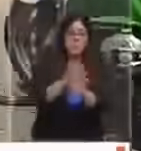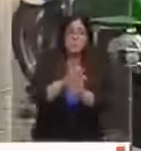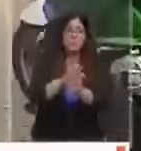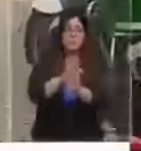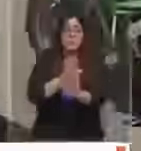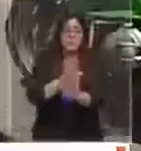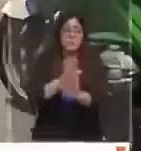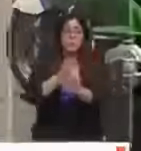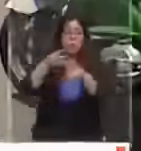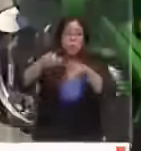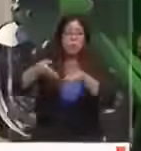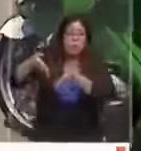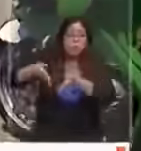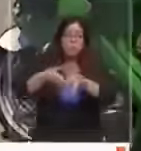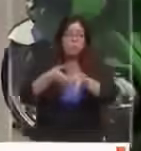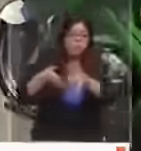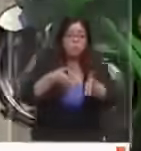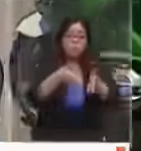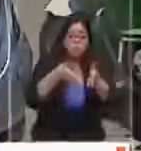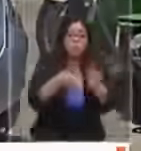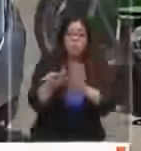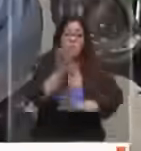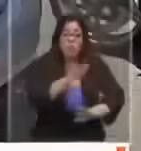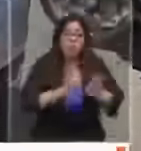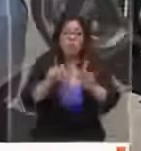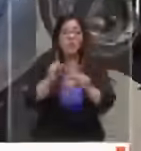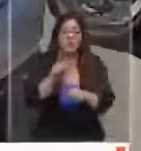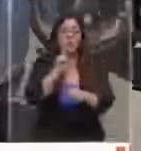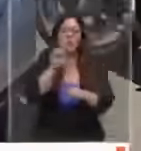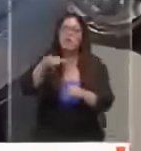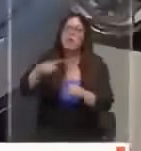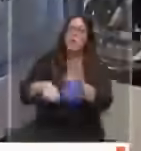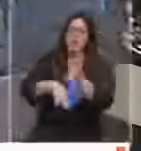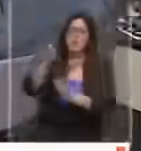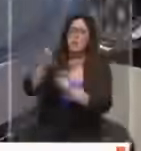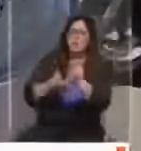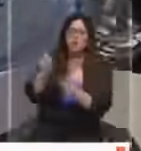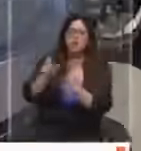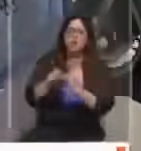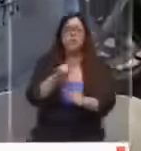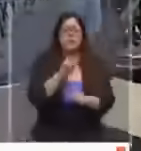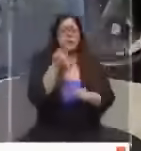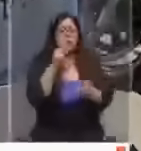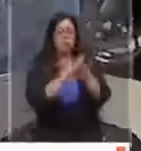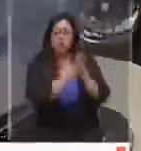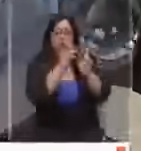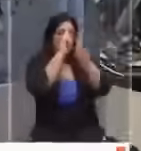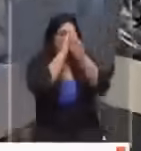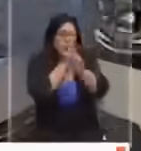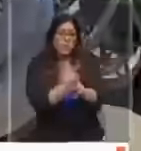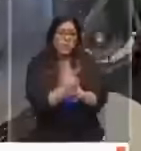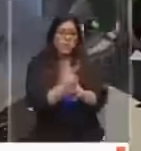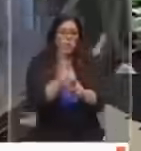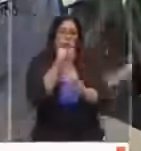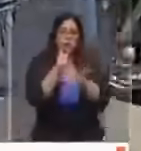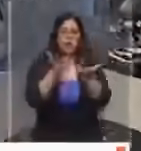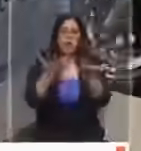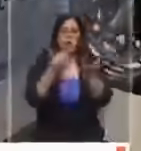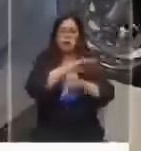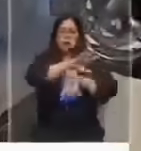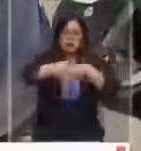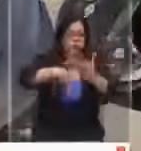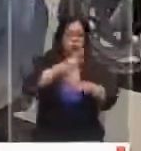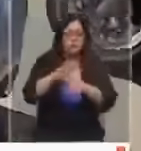el recorrido, o al menos ahí el resguardo que había que hacer. Llegó más gente y era que llegó más gente, pero todos muy respetuosos y no se desbordó, que era parte del